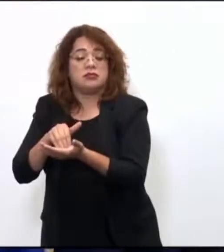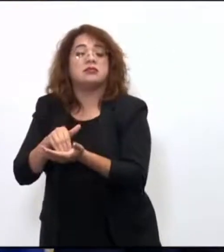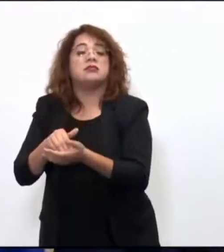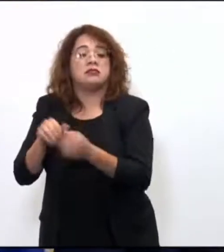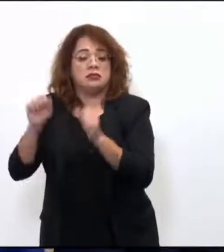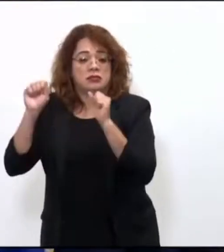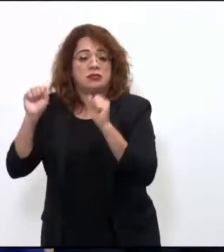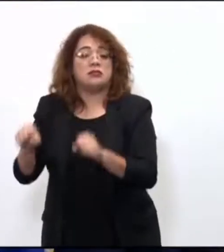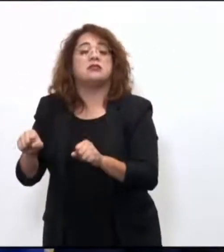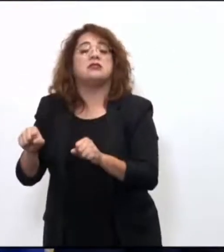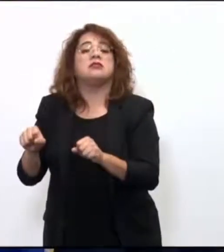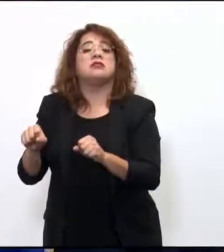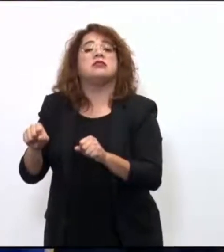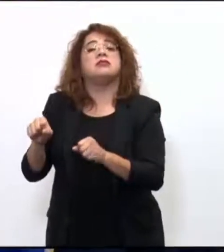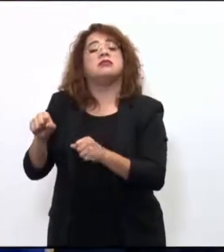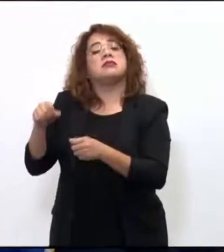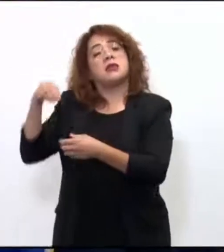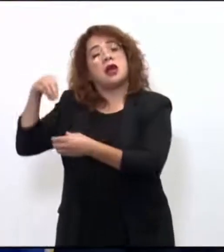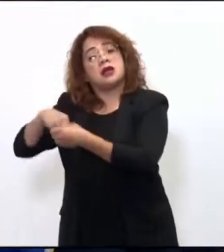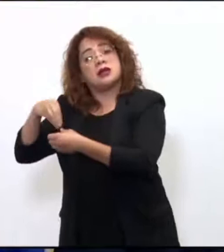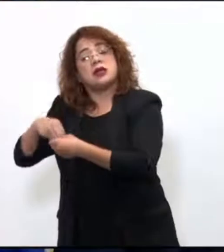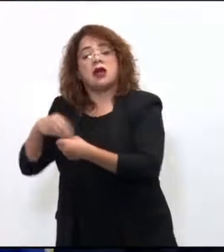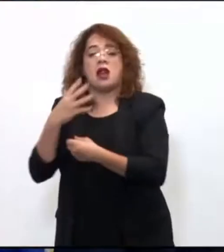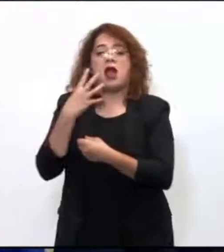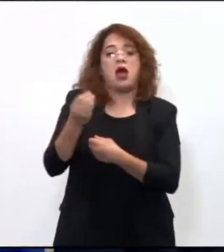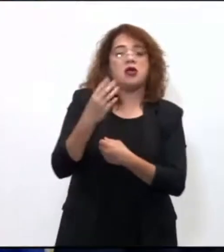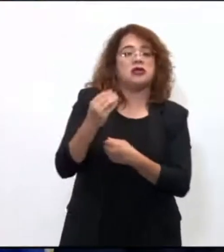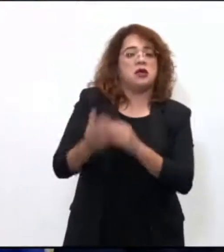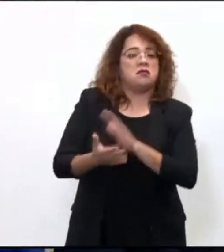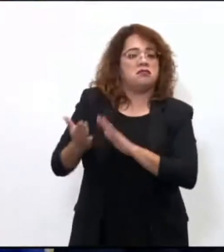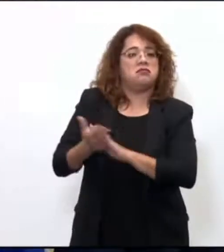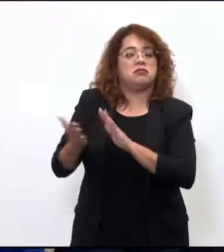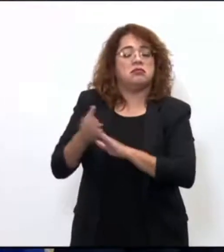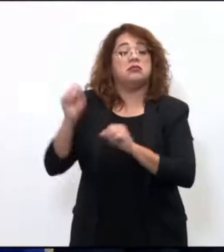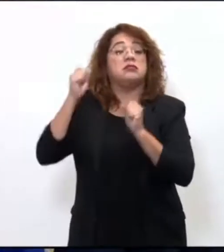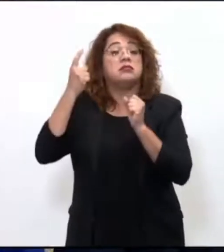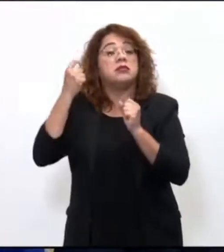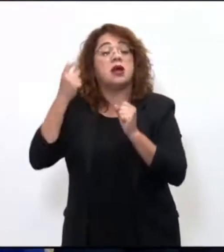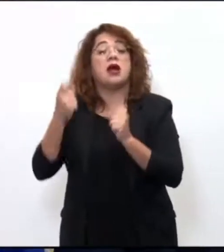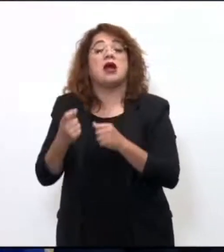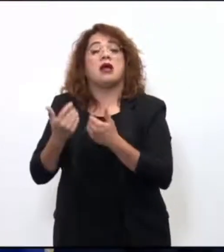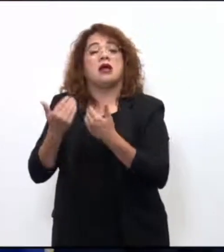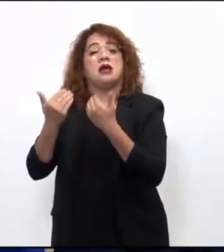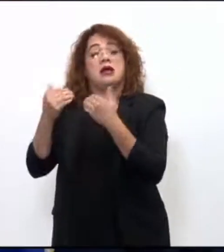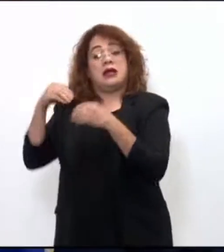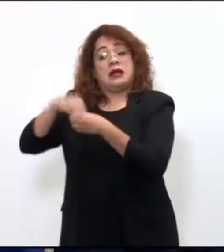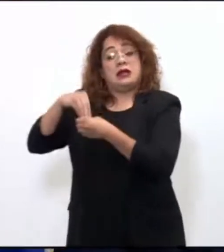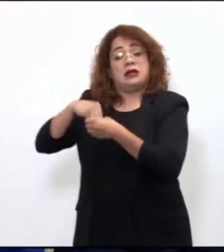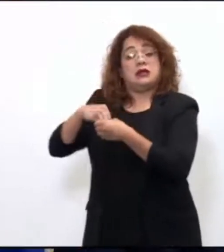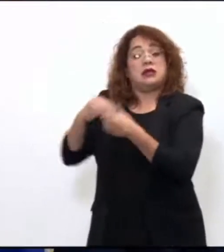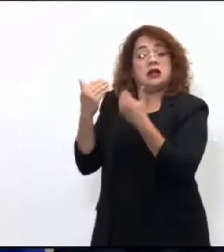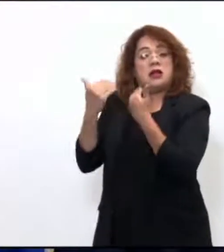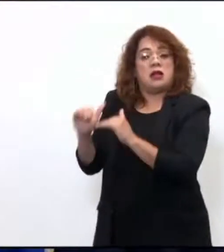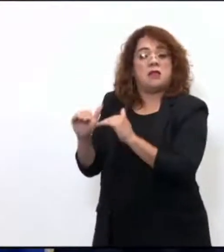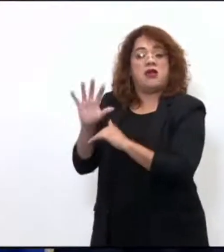pueden operar en interiores y exteriores con una capacidad interior limitada